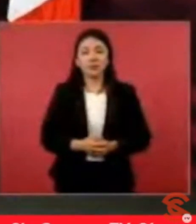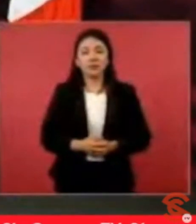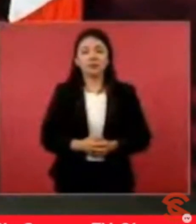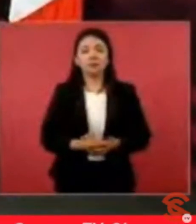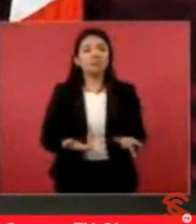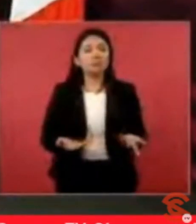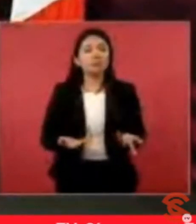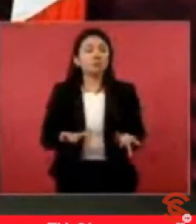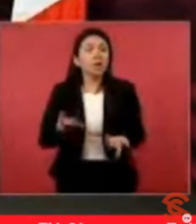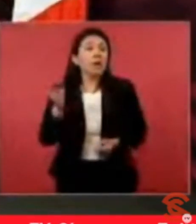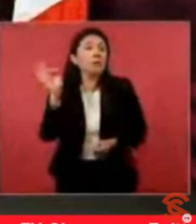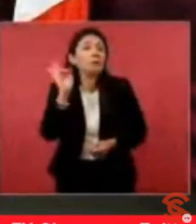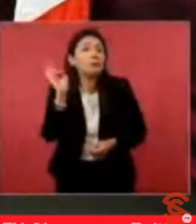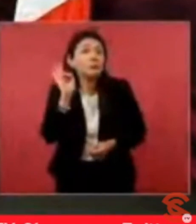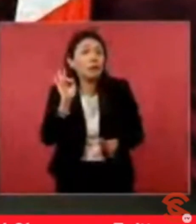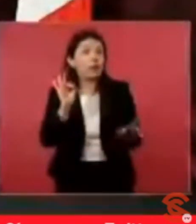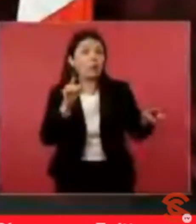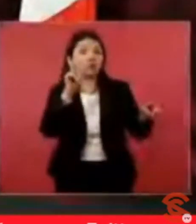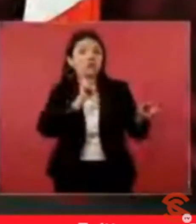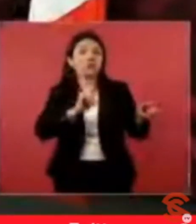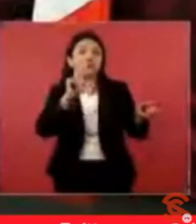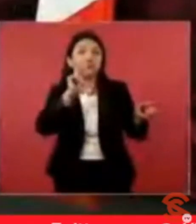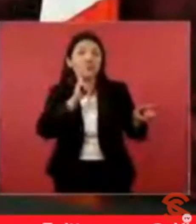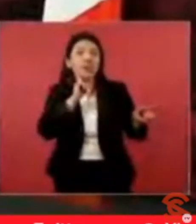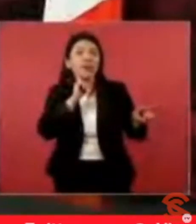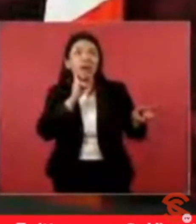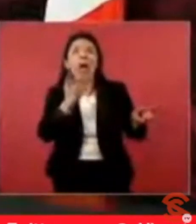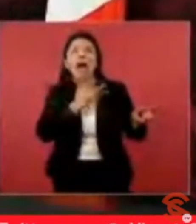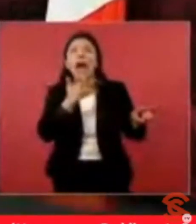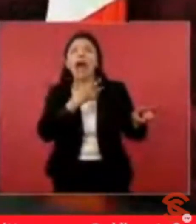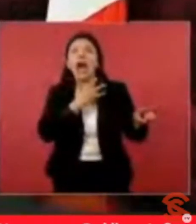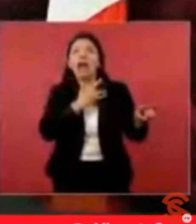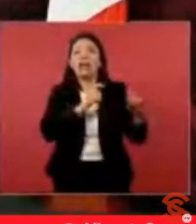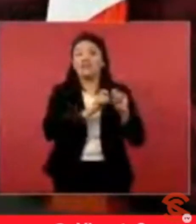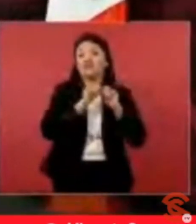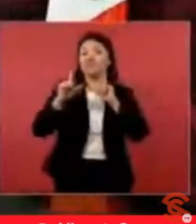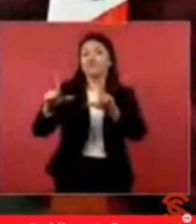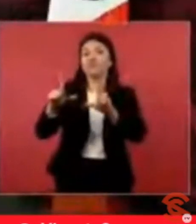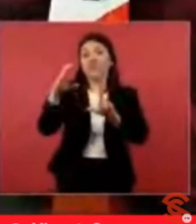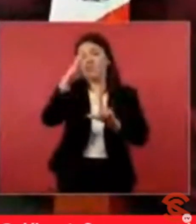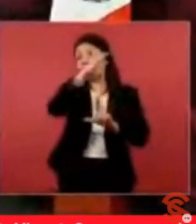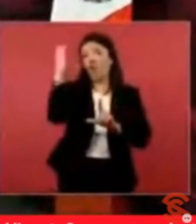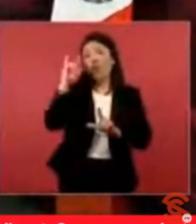Pero a lo mejor ella saca una foto.